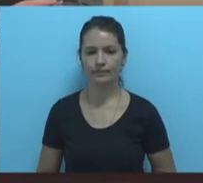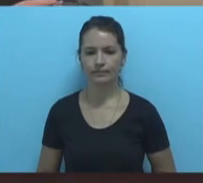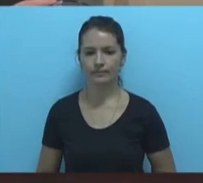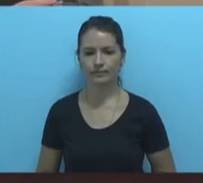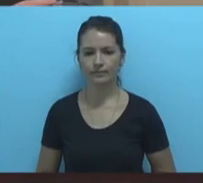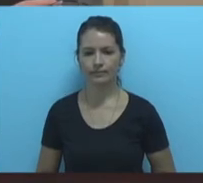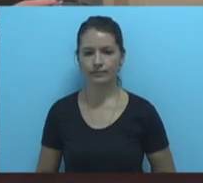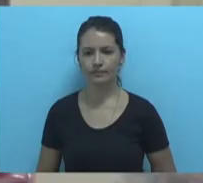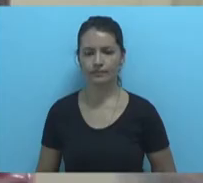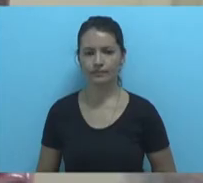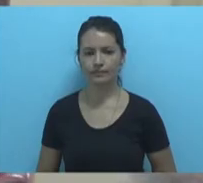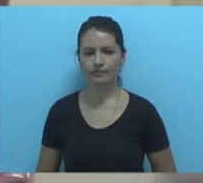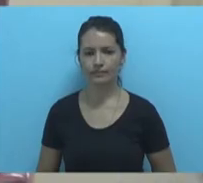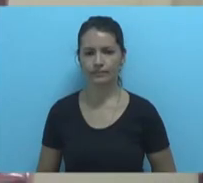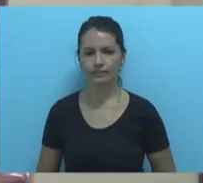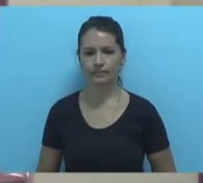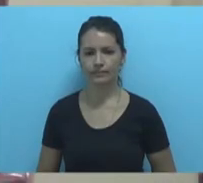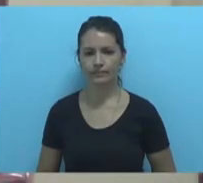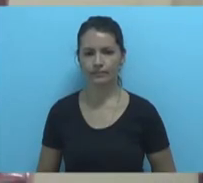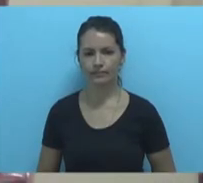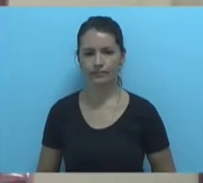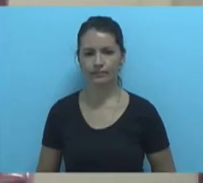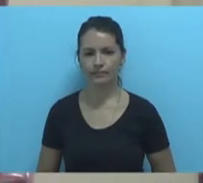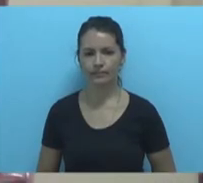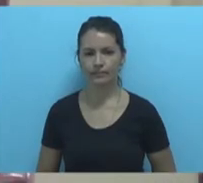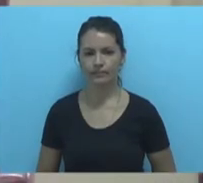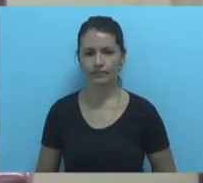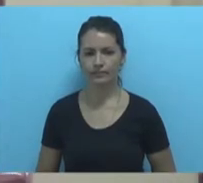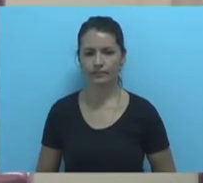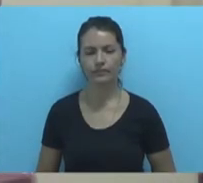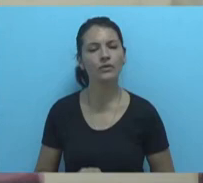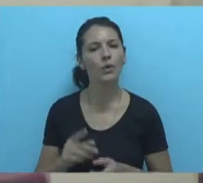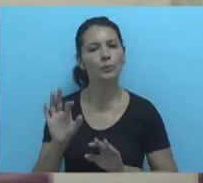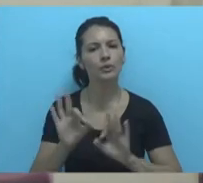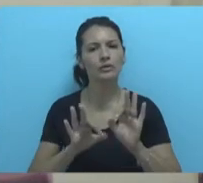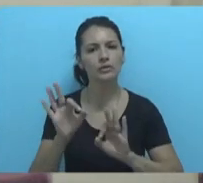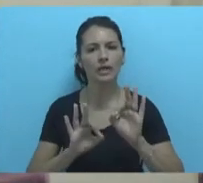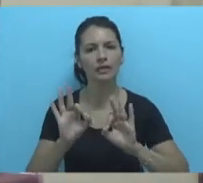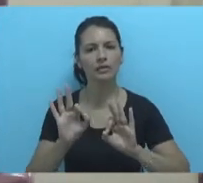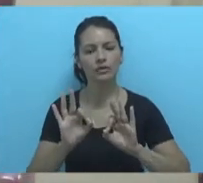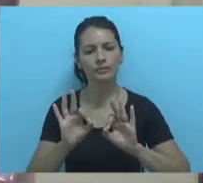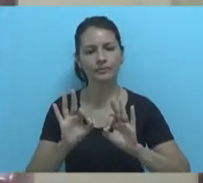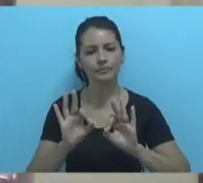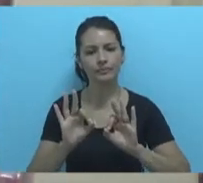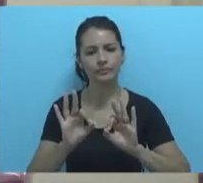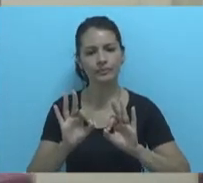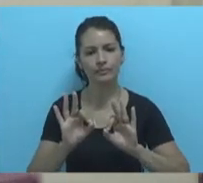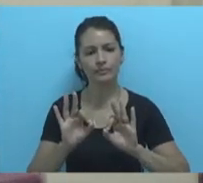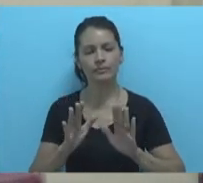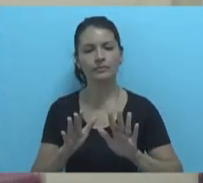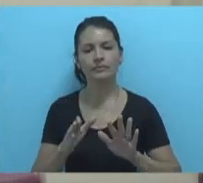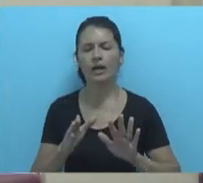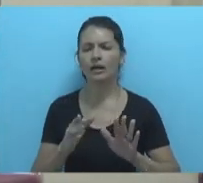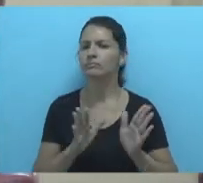Sí, señor presidente. Bueno, es para ingresar un proyecto que establece o